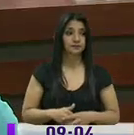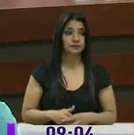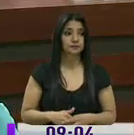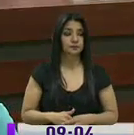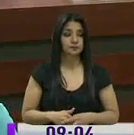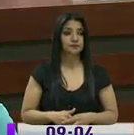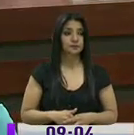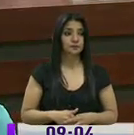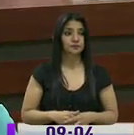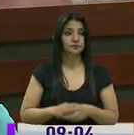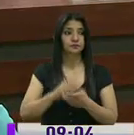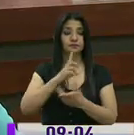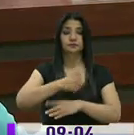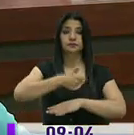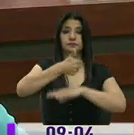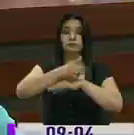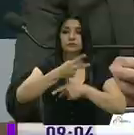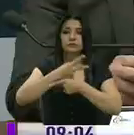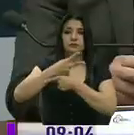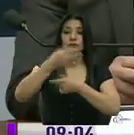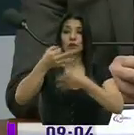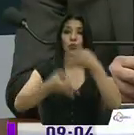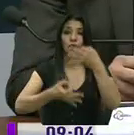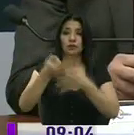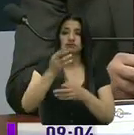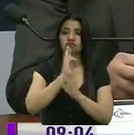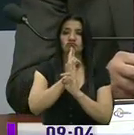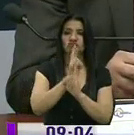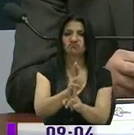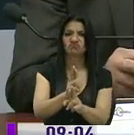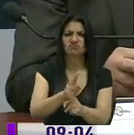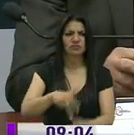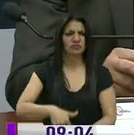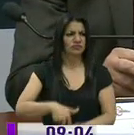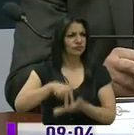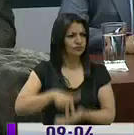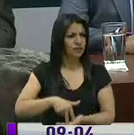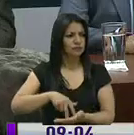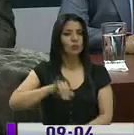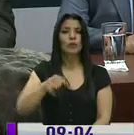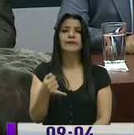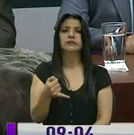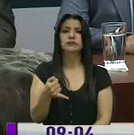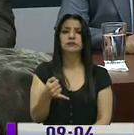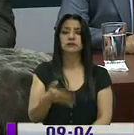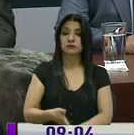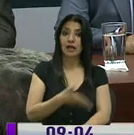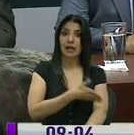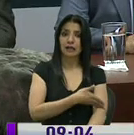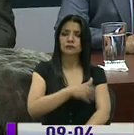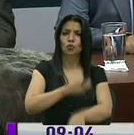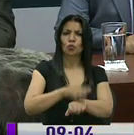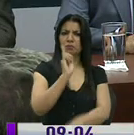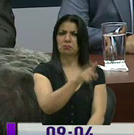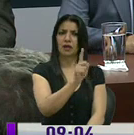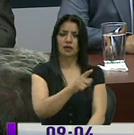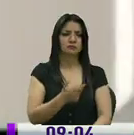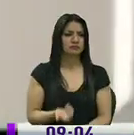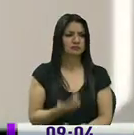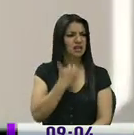las autoridades del consejo de la judicatura respondieron enérgicamente este jueves a las acusaciones presentadas en su contra